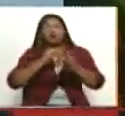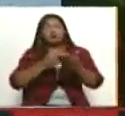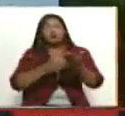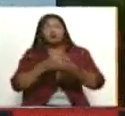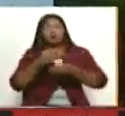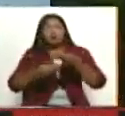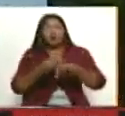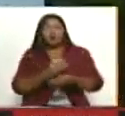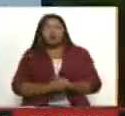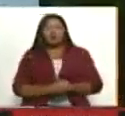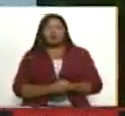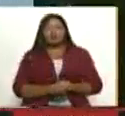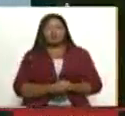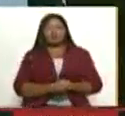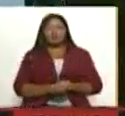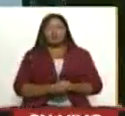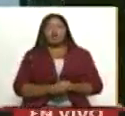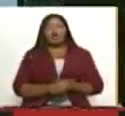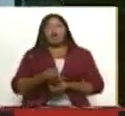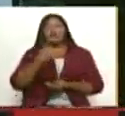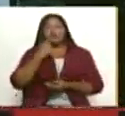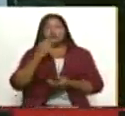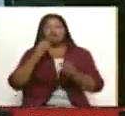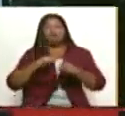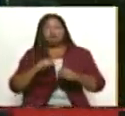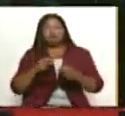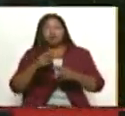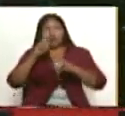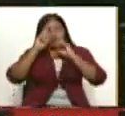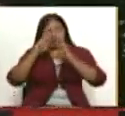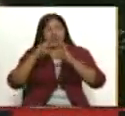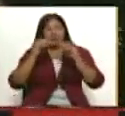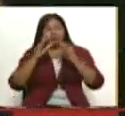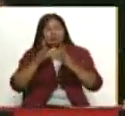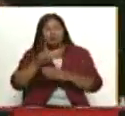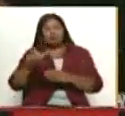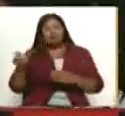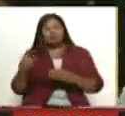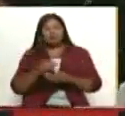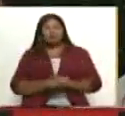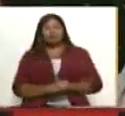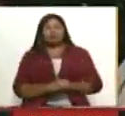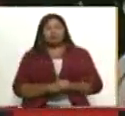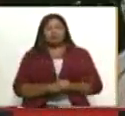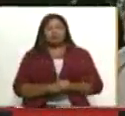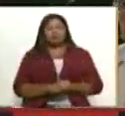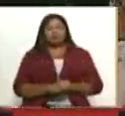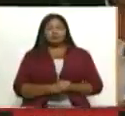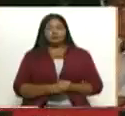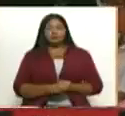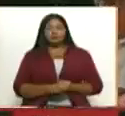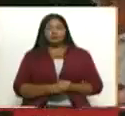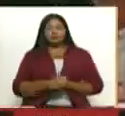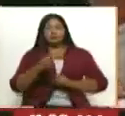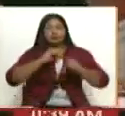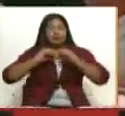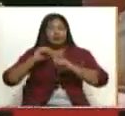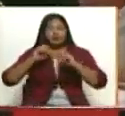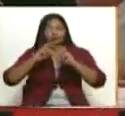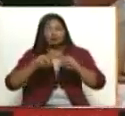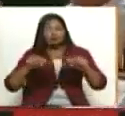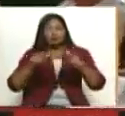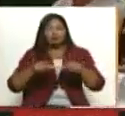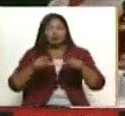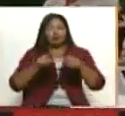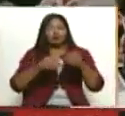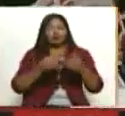mecanismo van a ser escuchados y respetados por todo el mundo. En el despliegue territorial de este mecanismo,